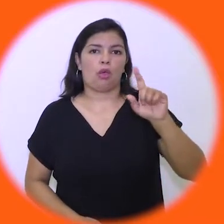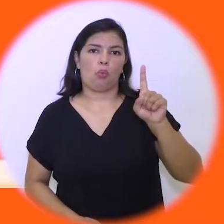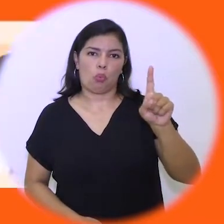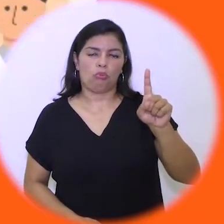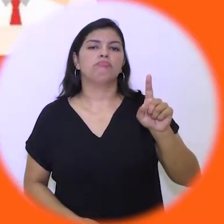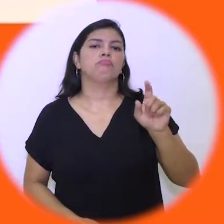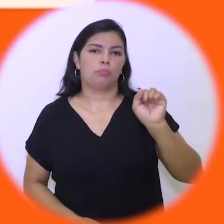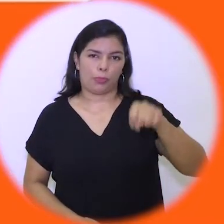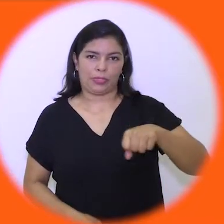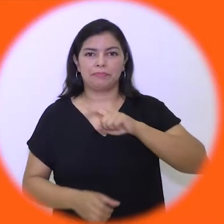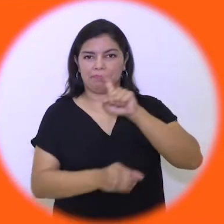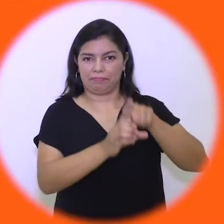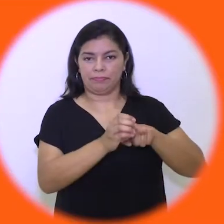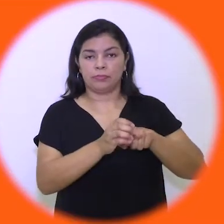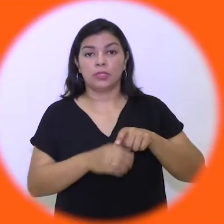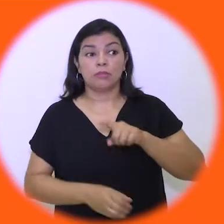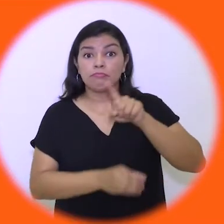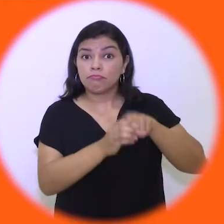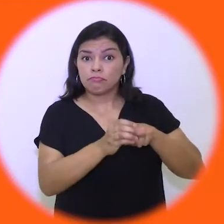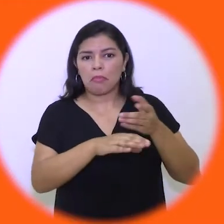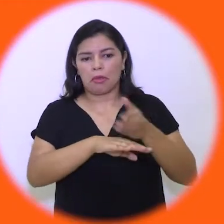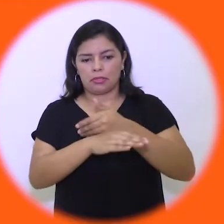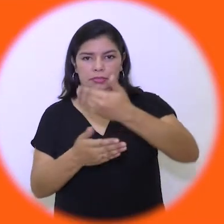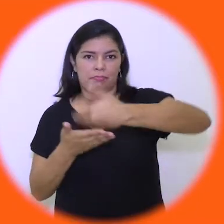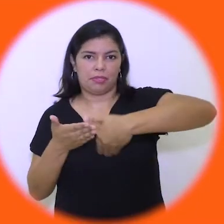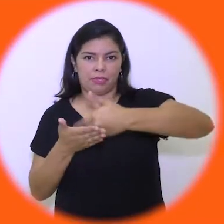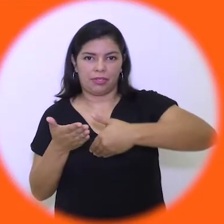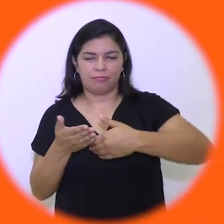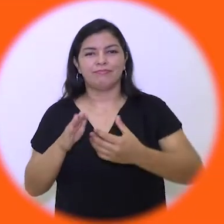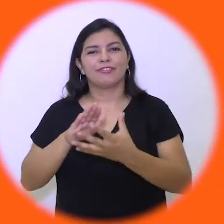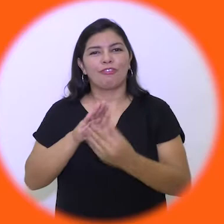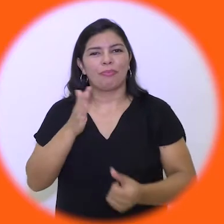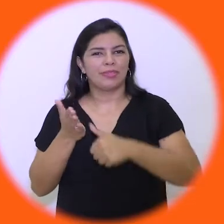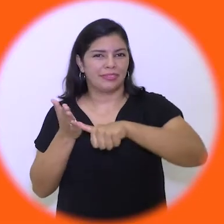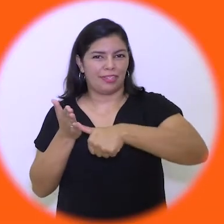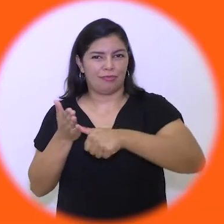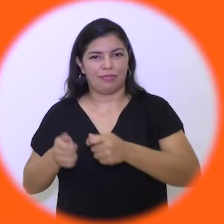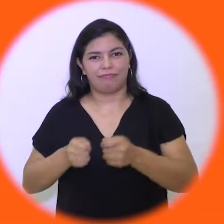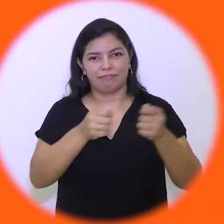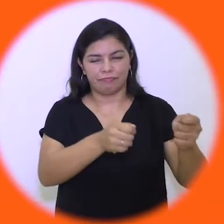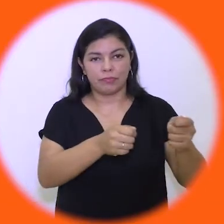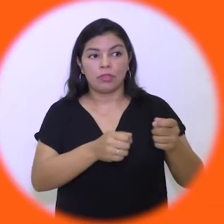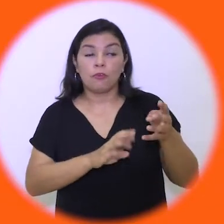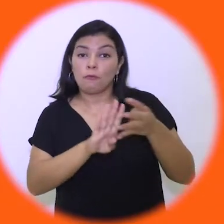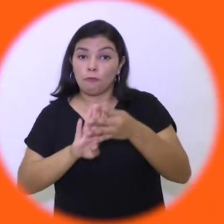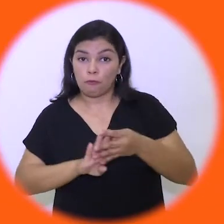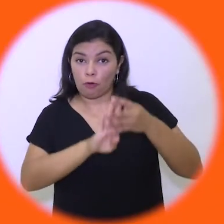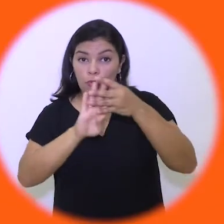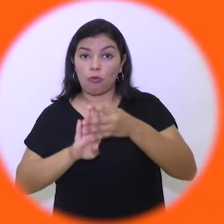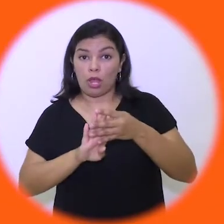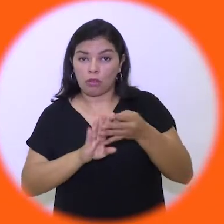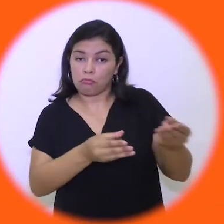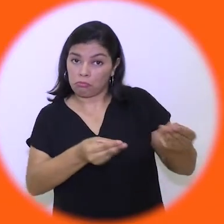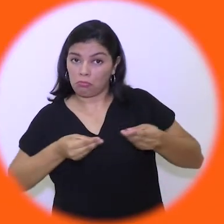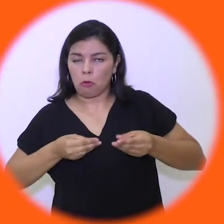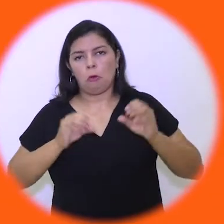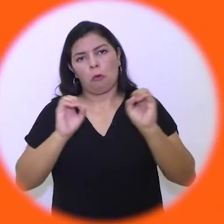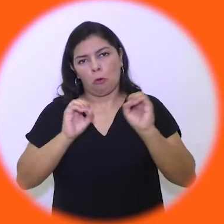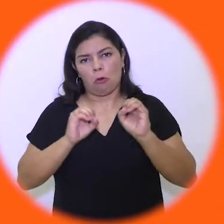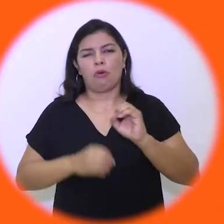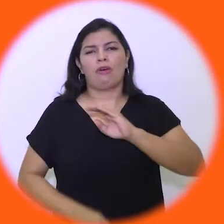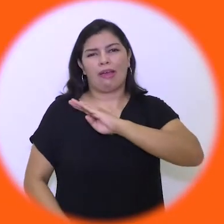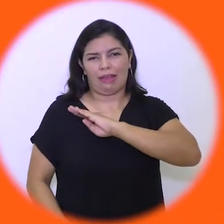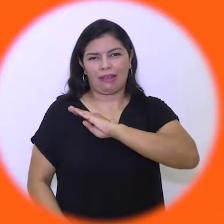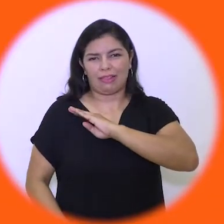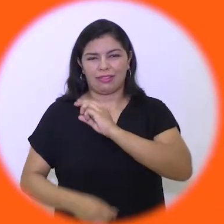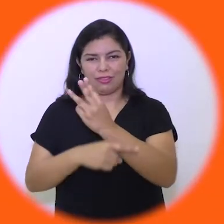Para inscribirte debes presentar fotocopia de la cédula, diligenciar el formulario que encontrarás en la página de la